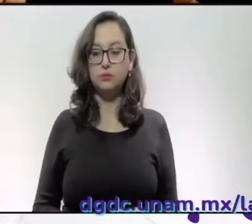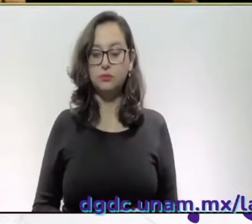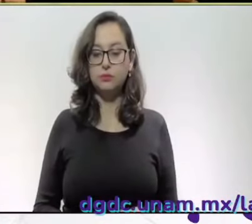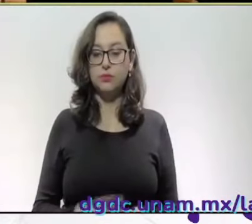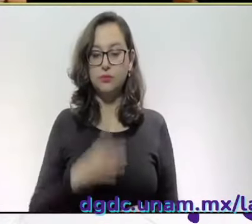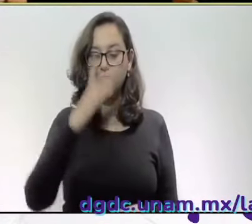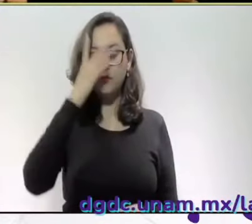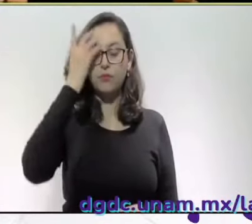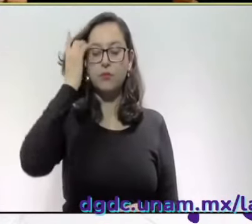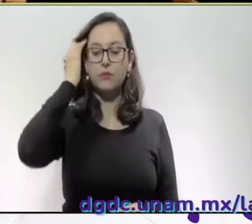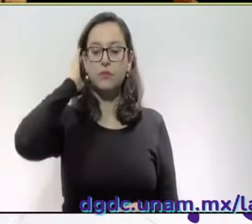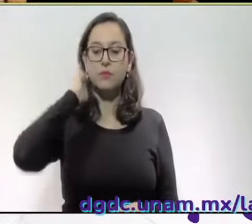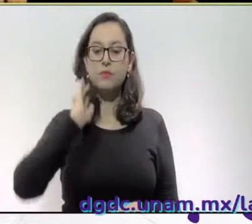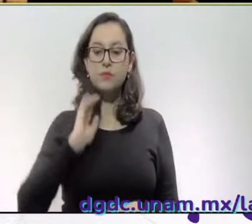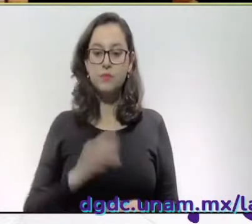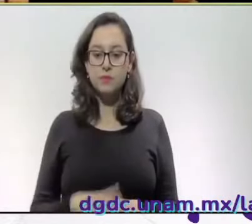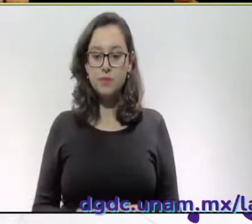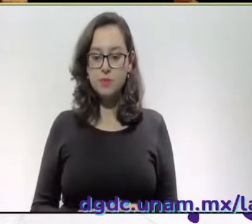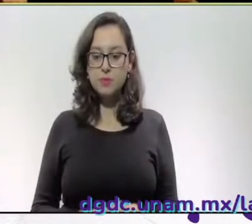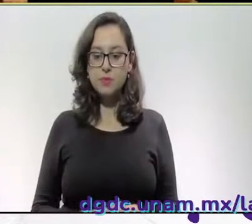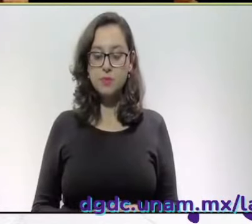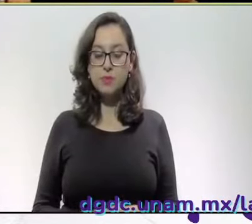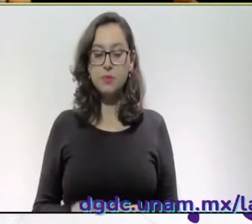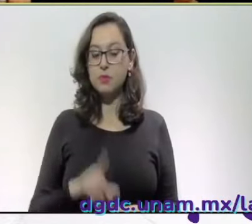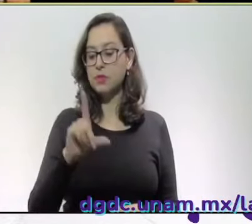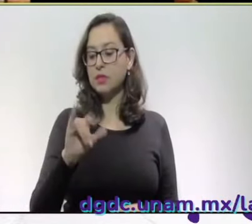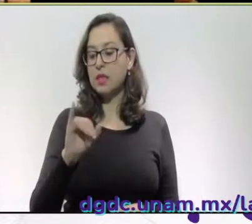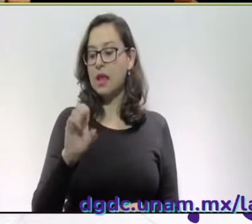Nos pregunta Lisaura Reyes, ¿qué consejo